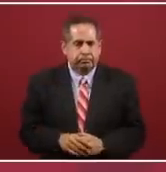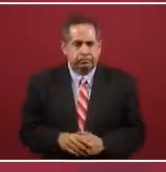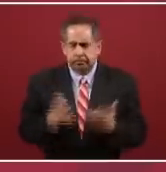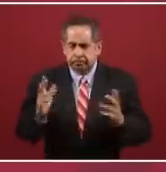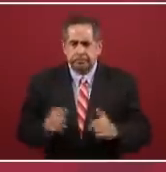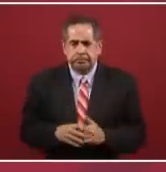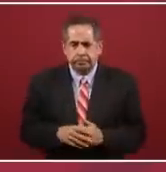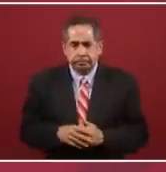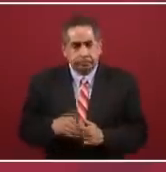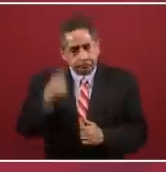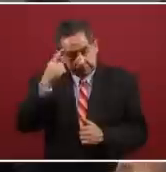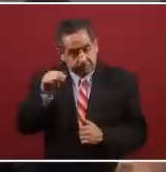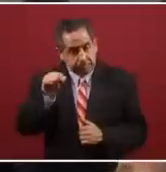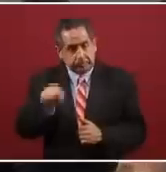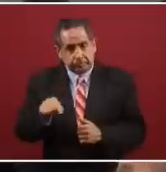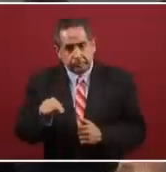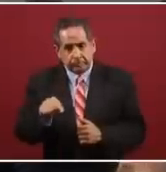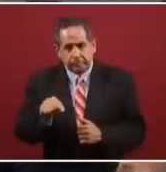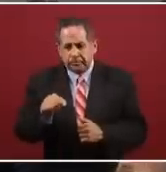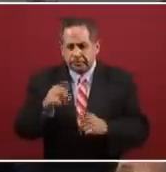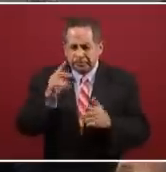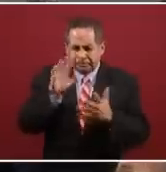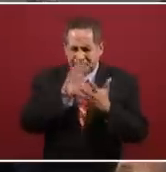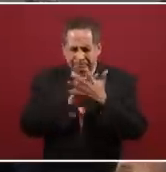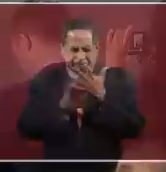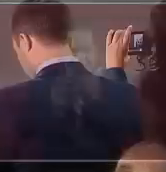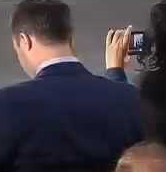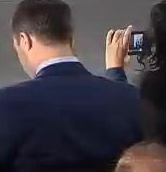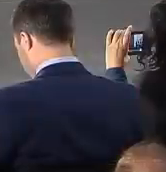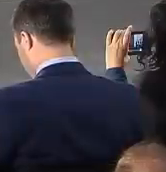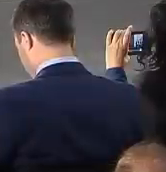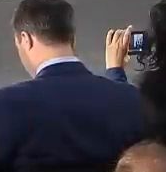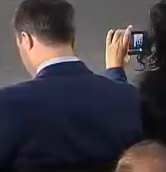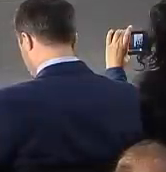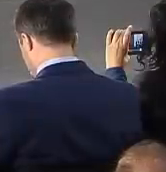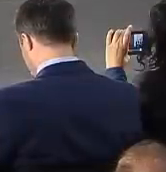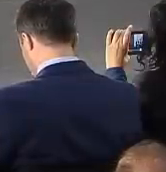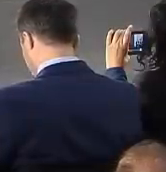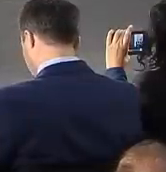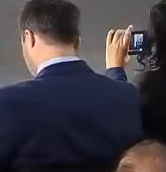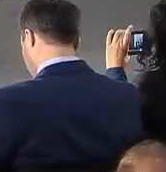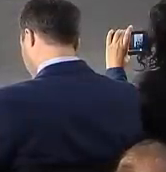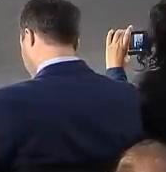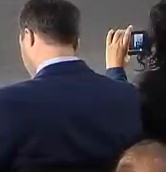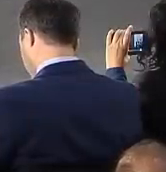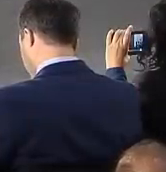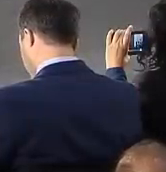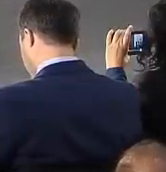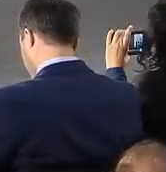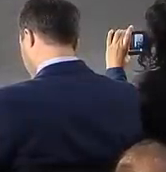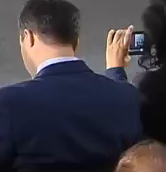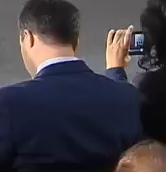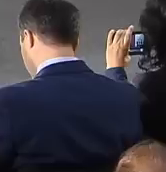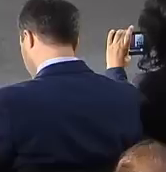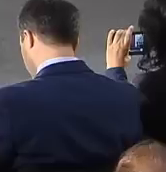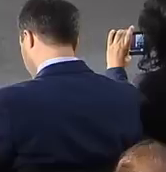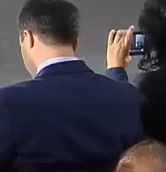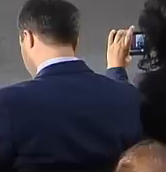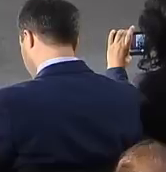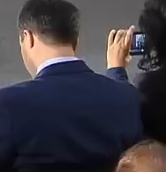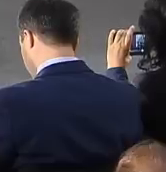Pero para que no nos quedemos así solo en las generalidades, conozcan